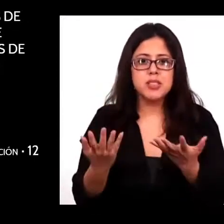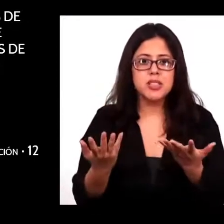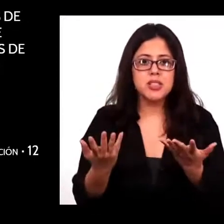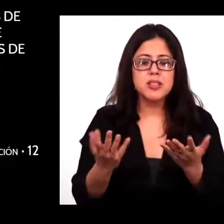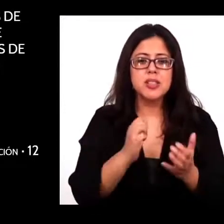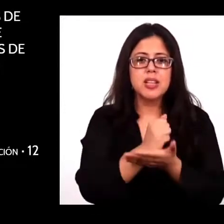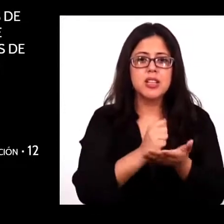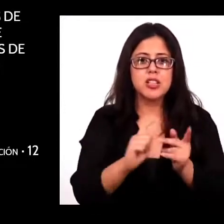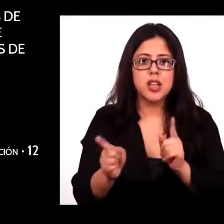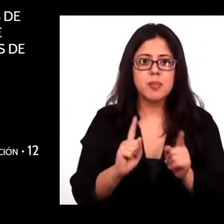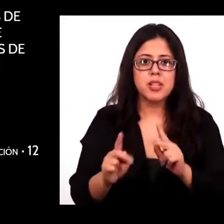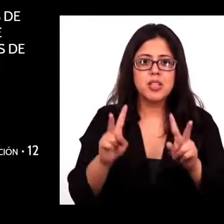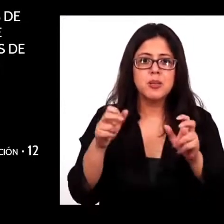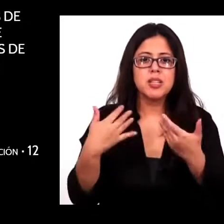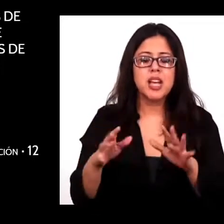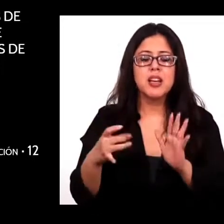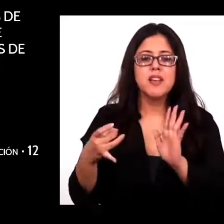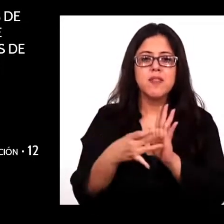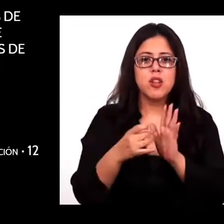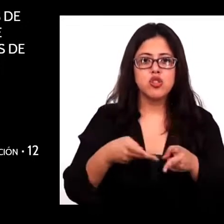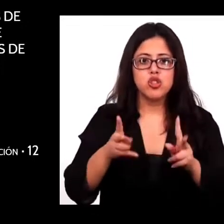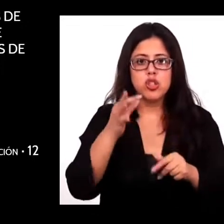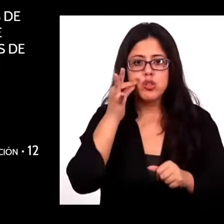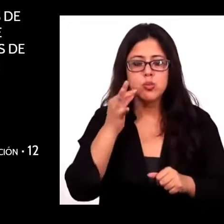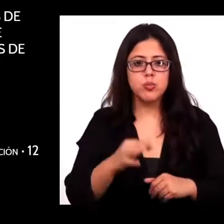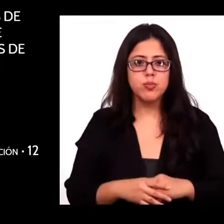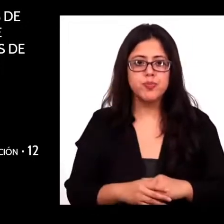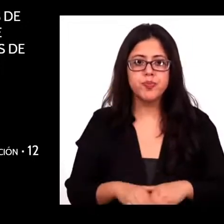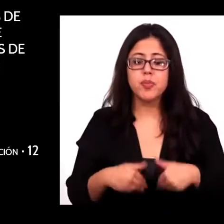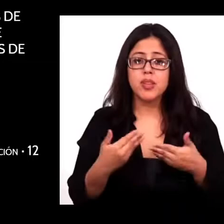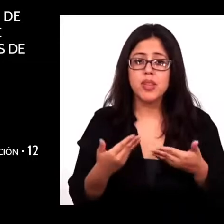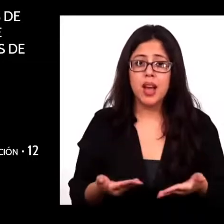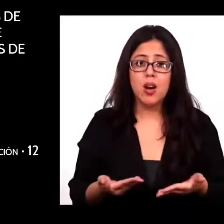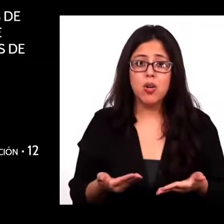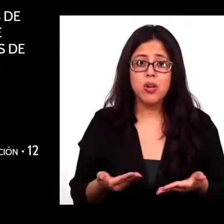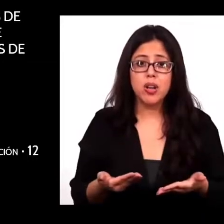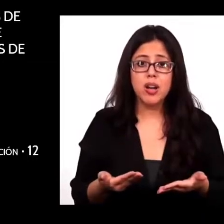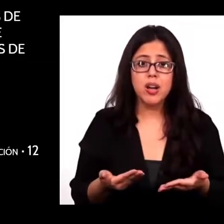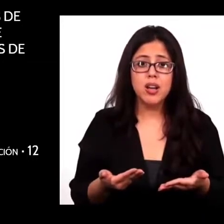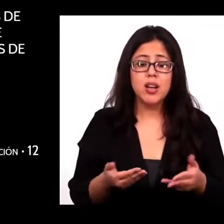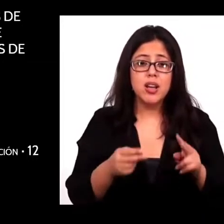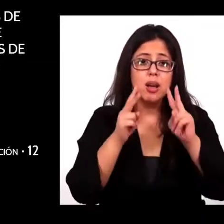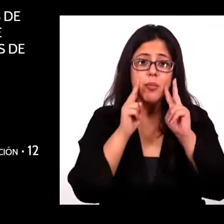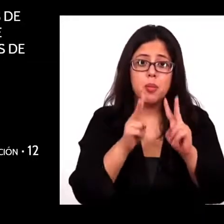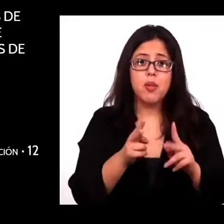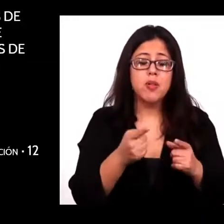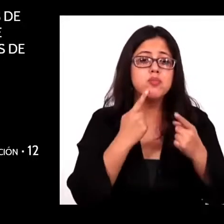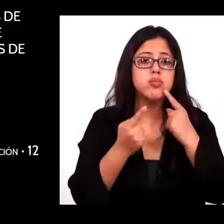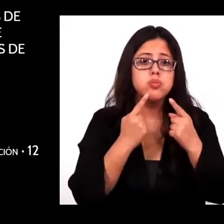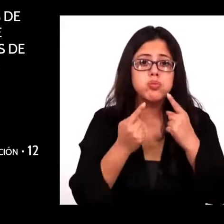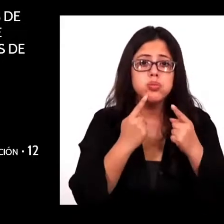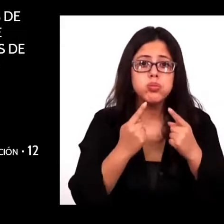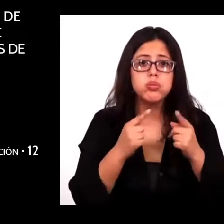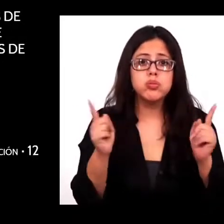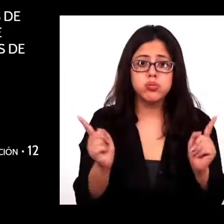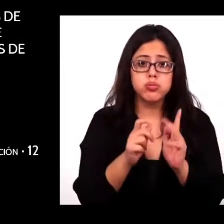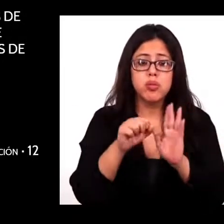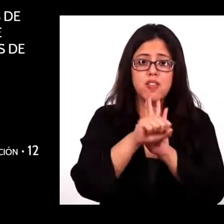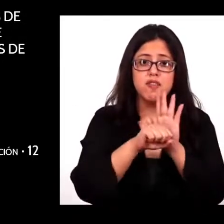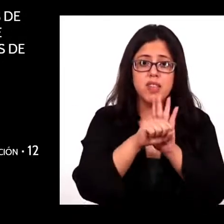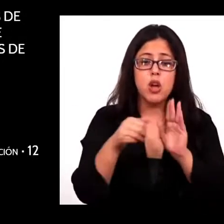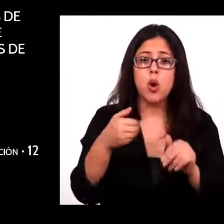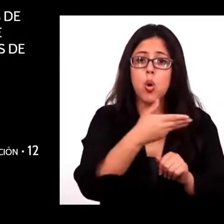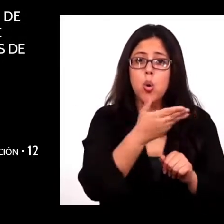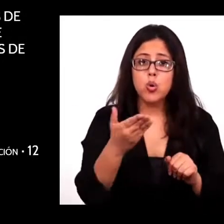tramitación de causas por violaciones a los derechos humanos. Ahora, si entiendo bien, vamos a oír el testimonio a través de un breve video donde ustedes